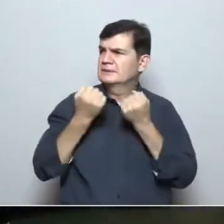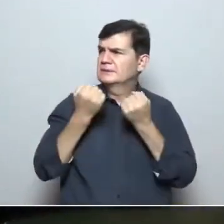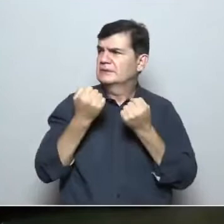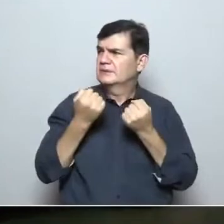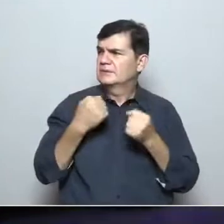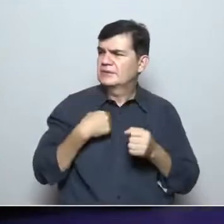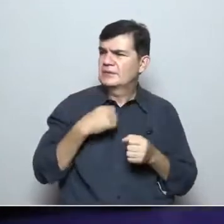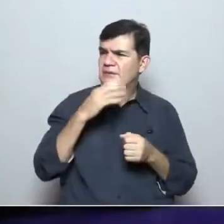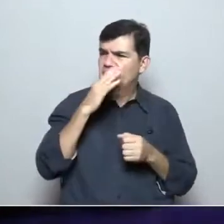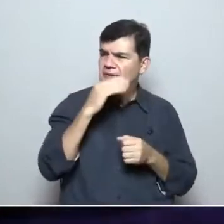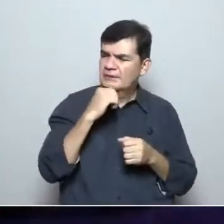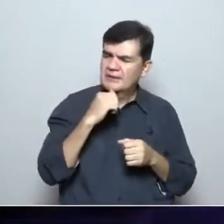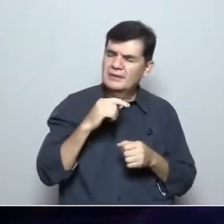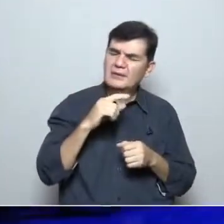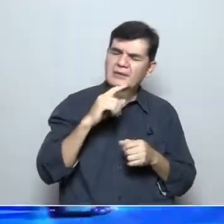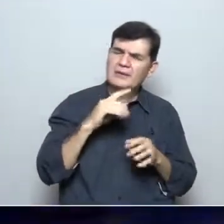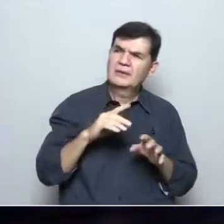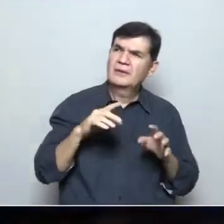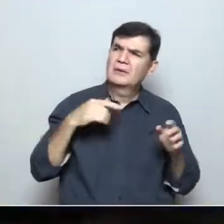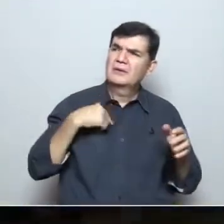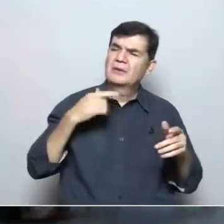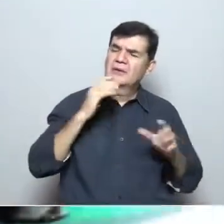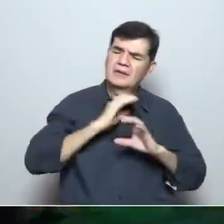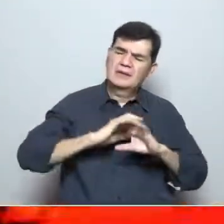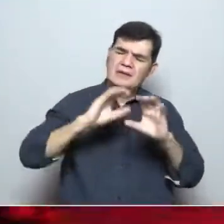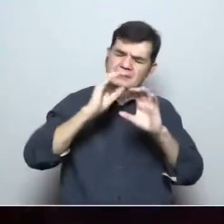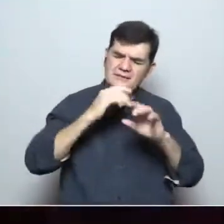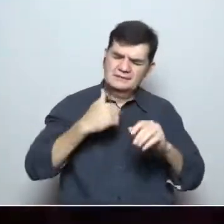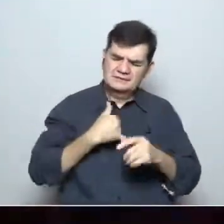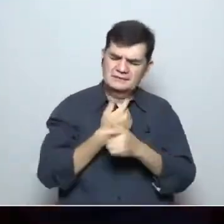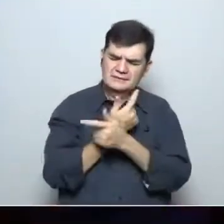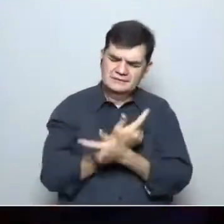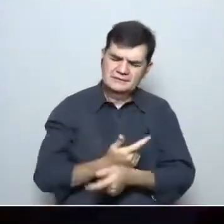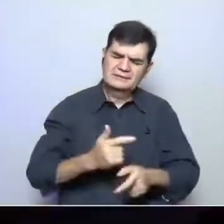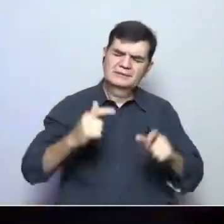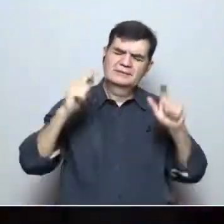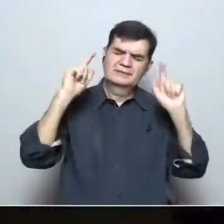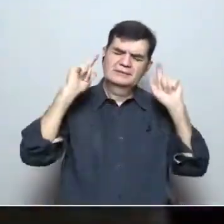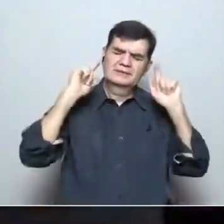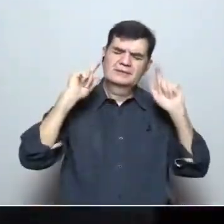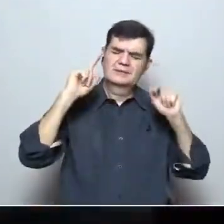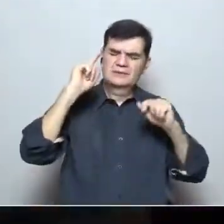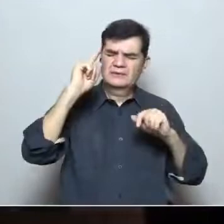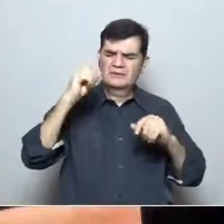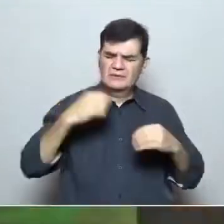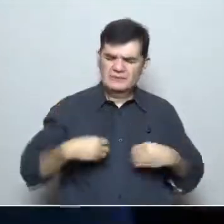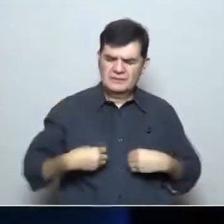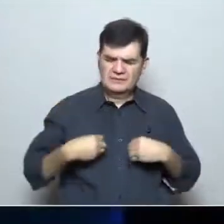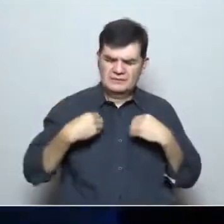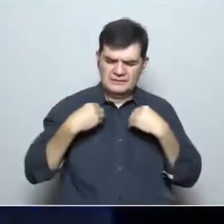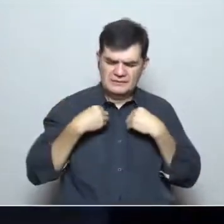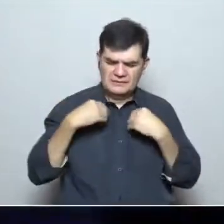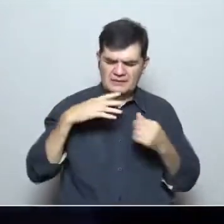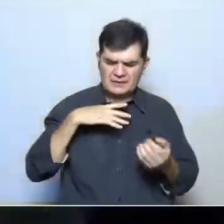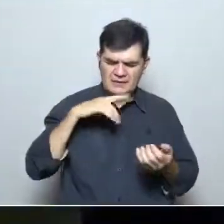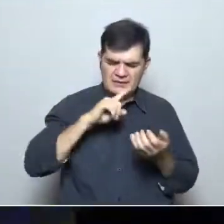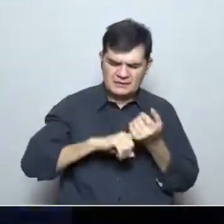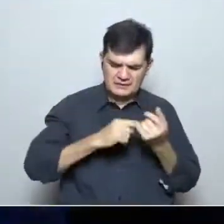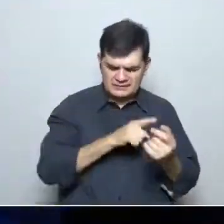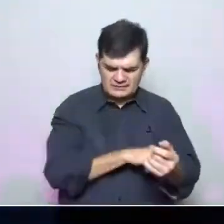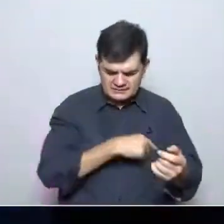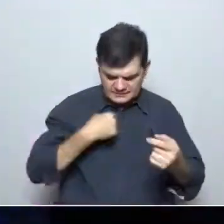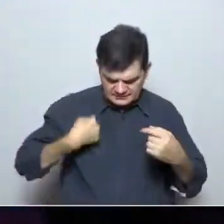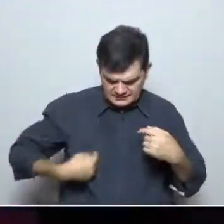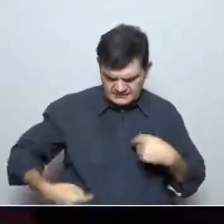salvación. Cantamos en tu libertad, tu vida corre en mi